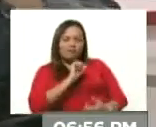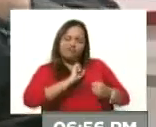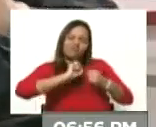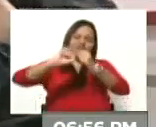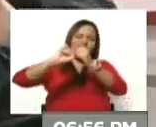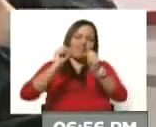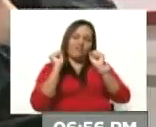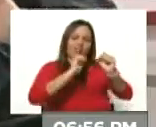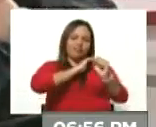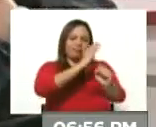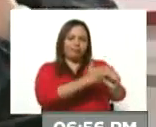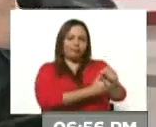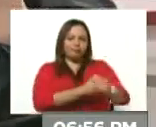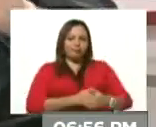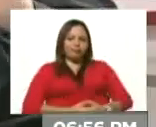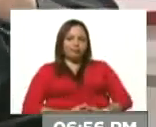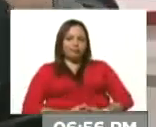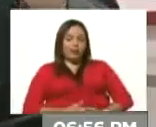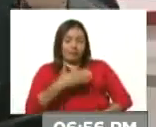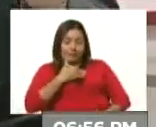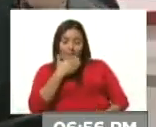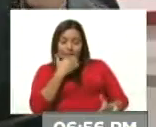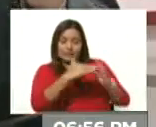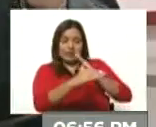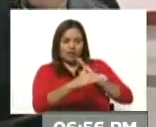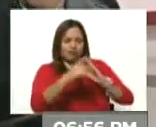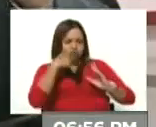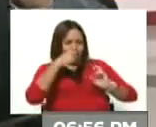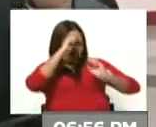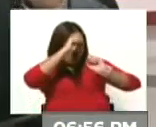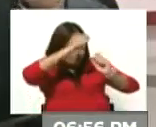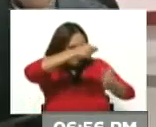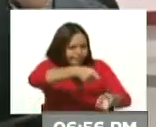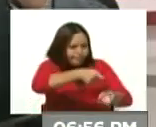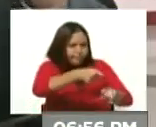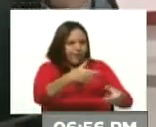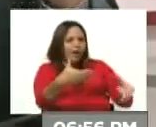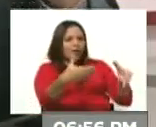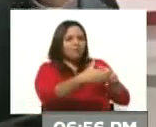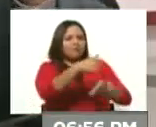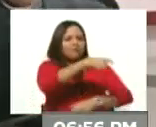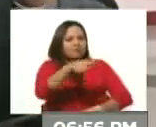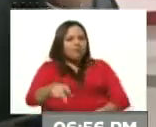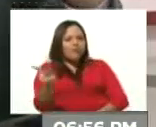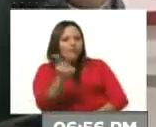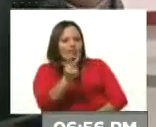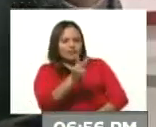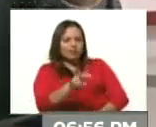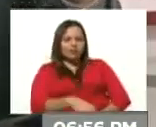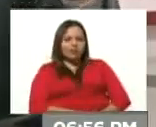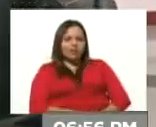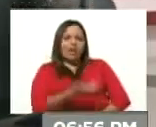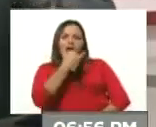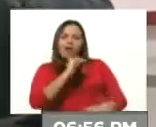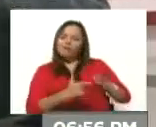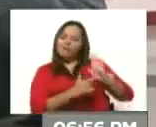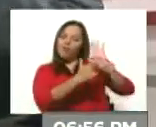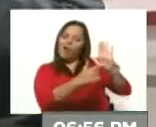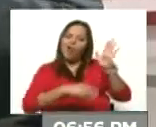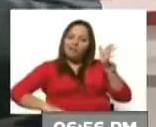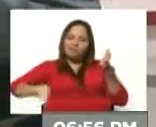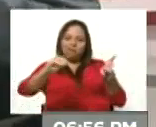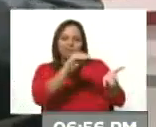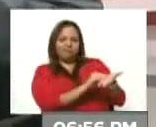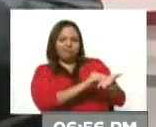valientemente yo mi mensaje es un reconocimiento un reconocimiento al pueblo venezolano que ha demostrado una vez más